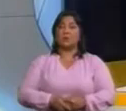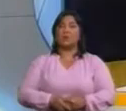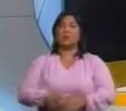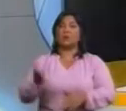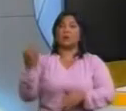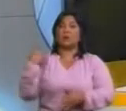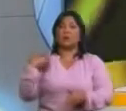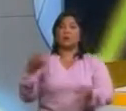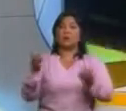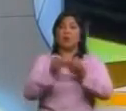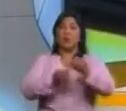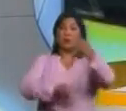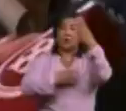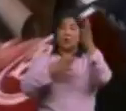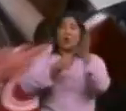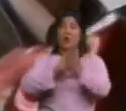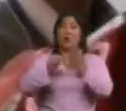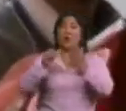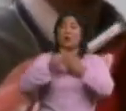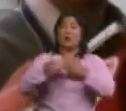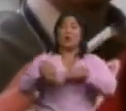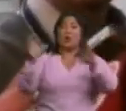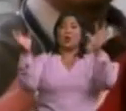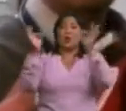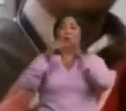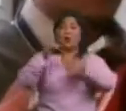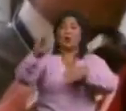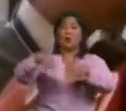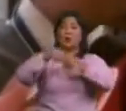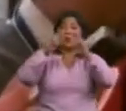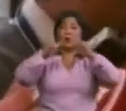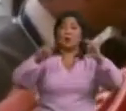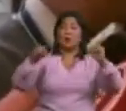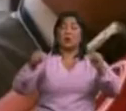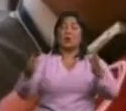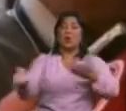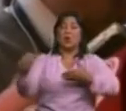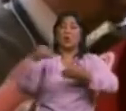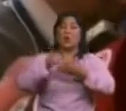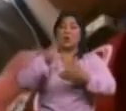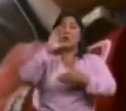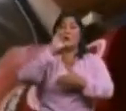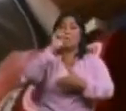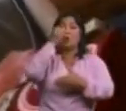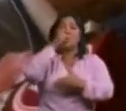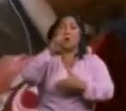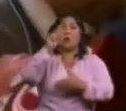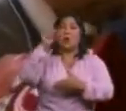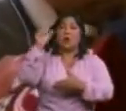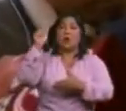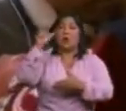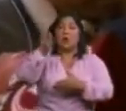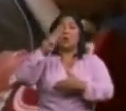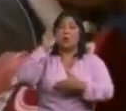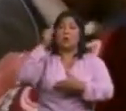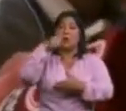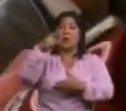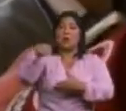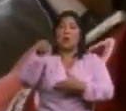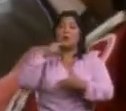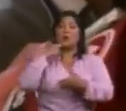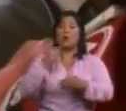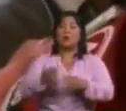Y tenemos más información. El ministro de Energía y Recursos Naturales No Renovables, Carlos Pérez García, presentó su renuncia